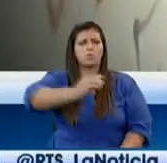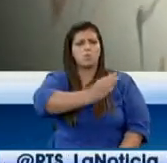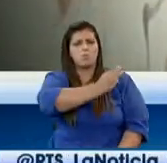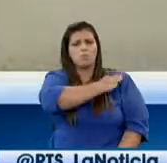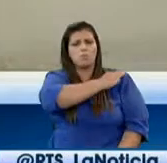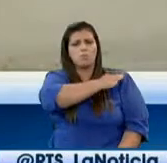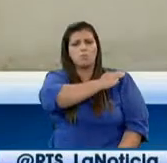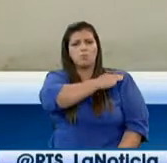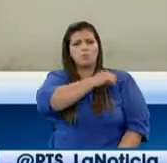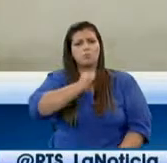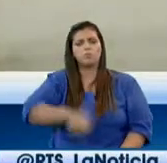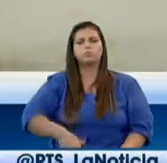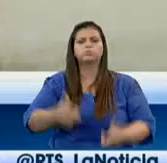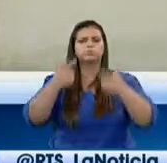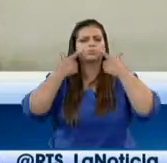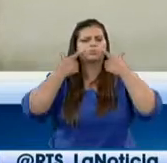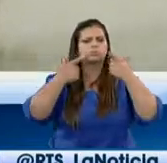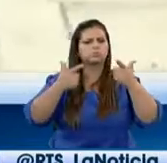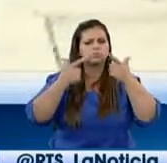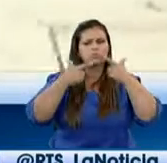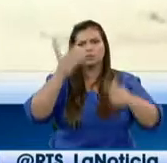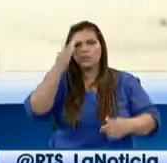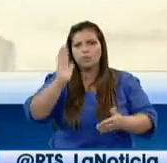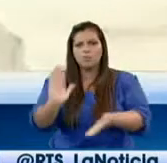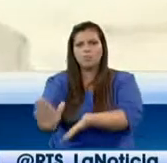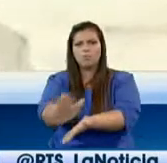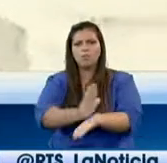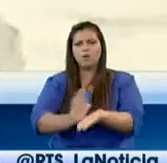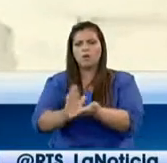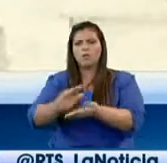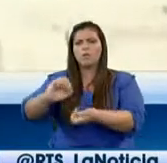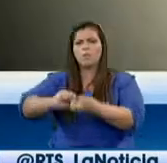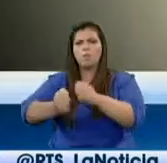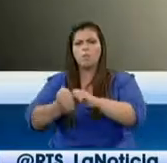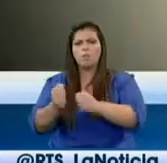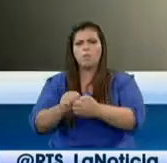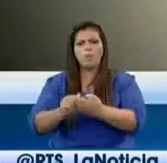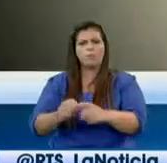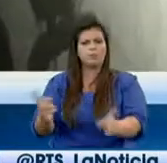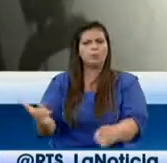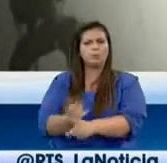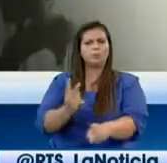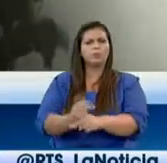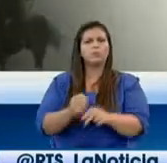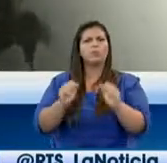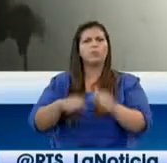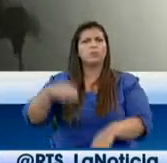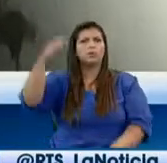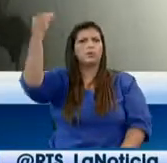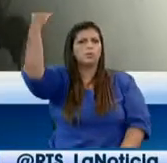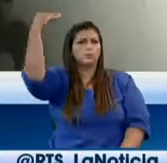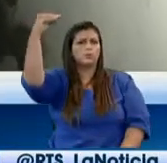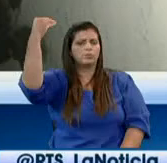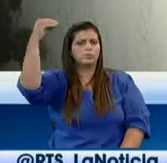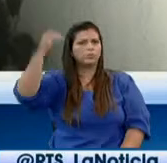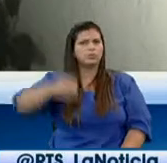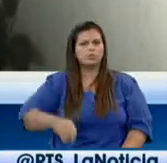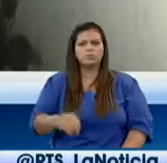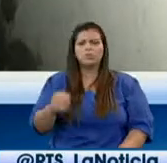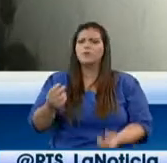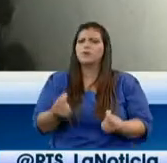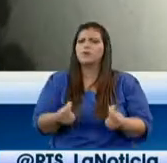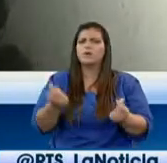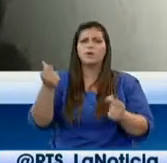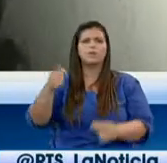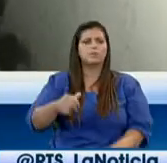barrios que hay conflictos pongan cámaras, ojos de águila y que esté con el 911 para que llegue inmediata la policía,